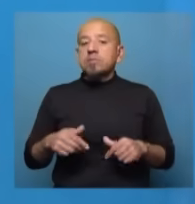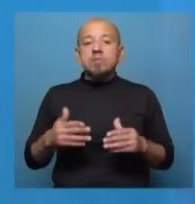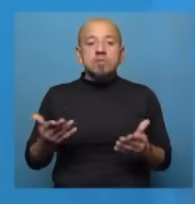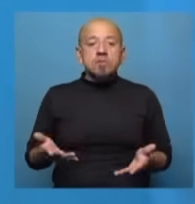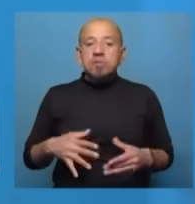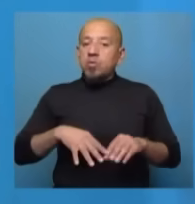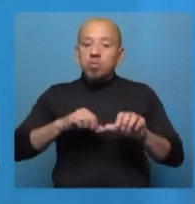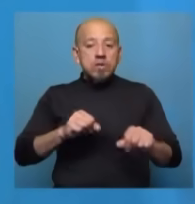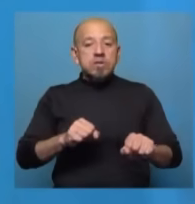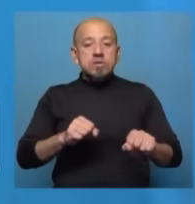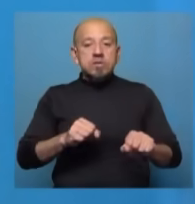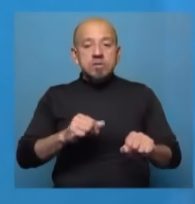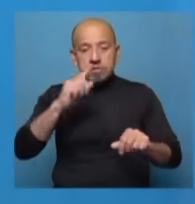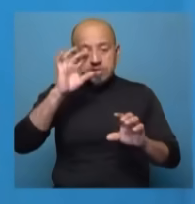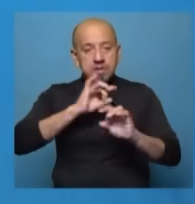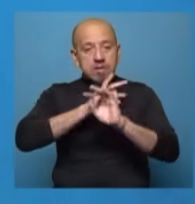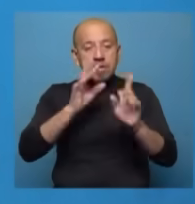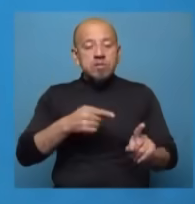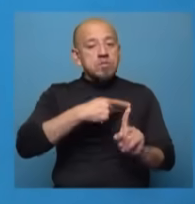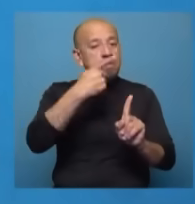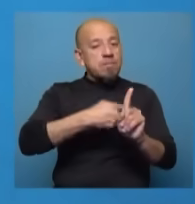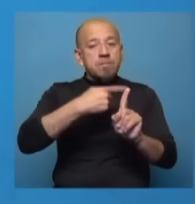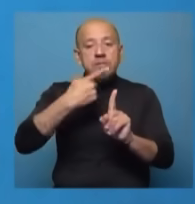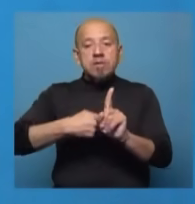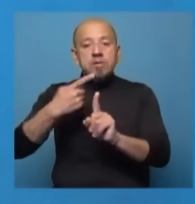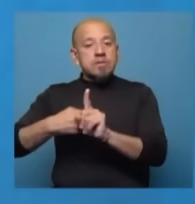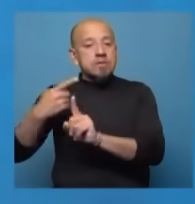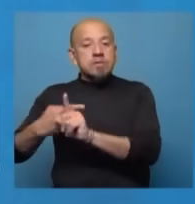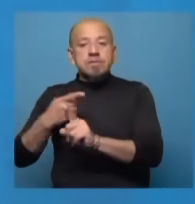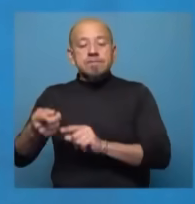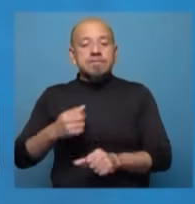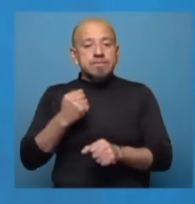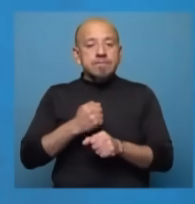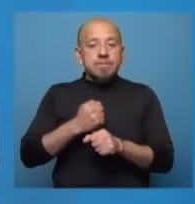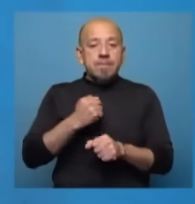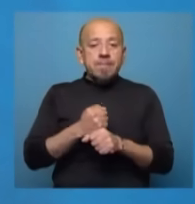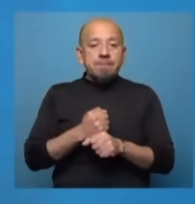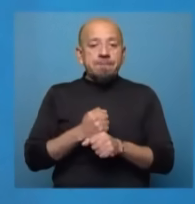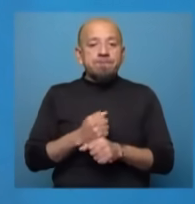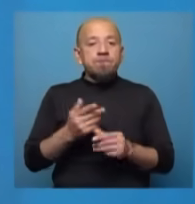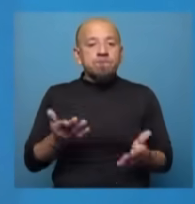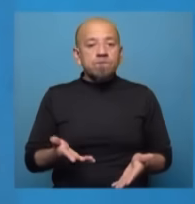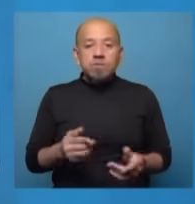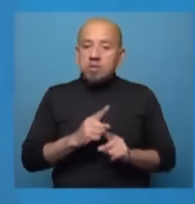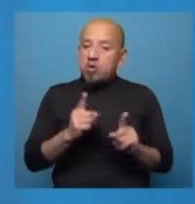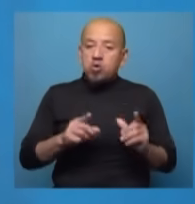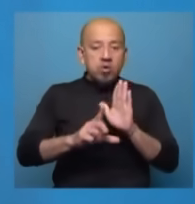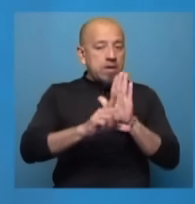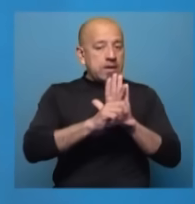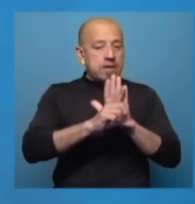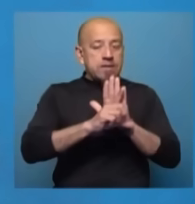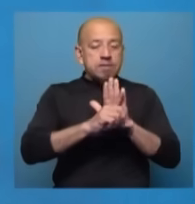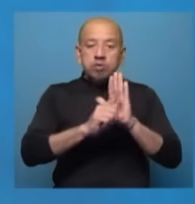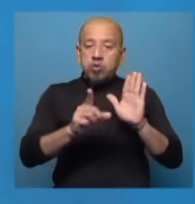en la audiencia quedó muy claro que fueron meses trabajando para eh de una manera ilícita no